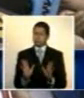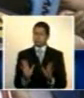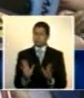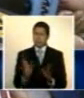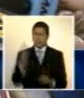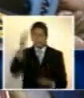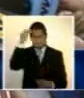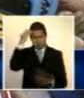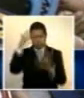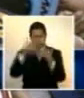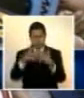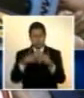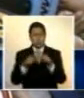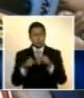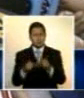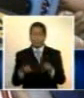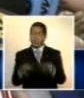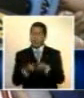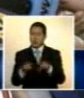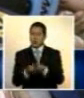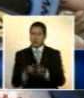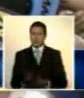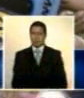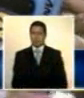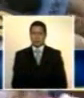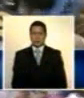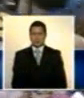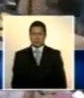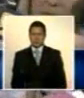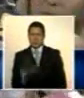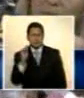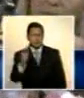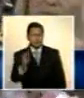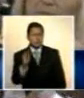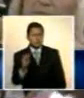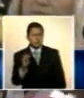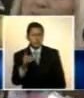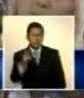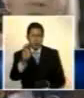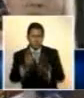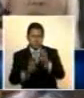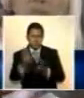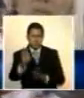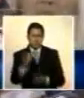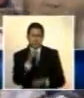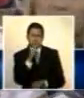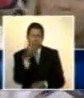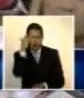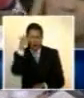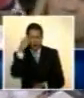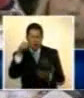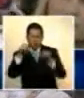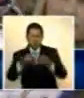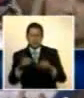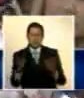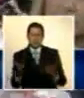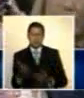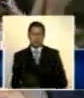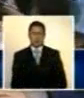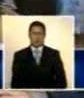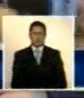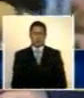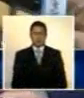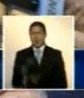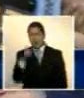y neurológicamente se mantiene en las mismas condiciones. Pues bueno, usted dijo que se estaba haciendo una evaluación de los daños. Quisiera saber cuál es la evaluación. El